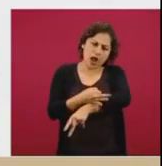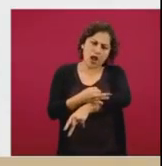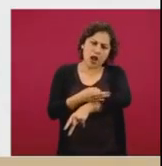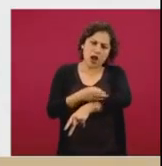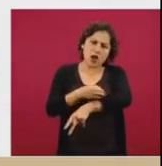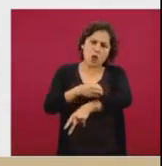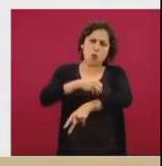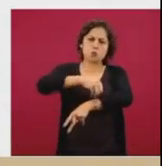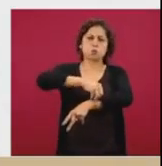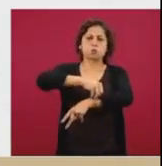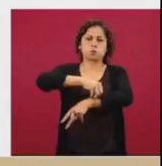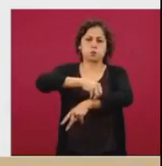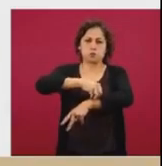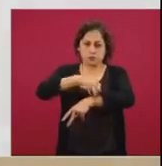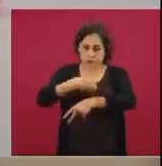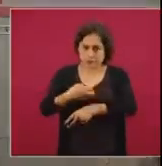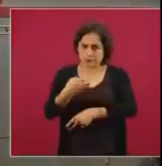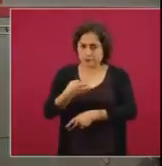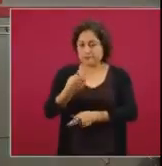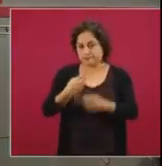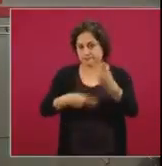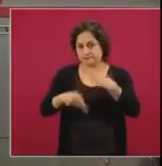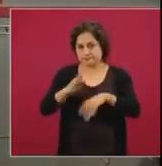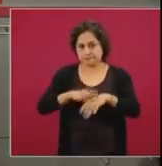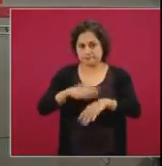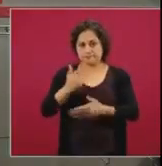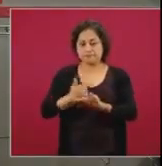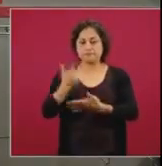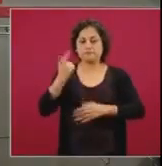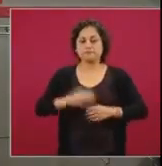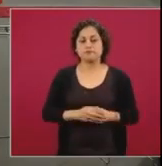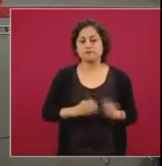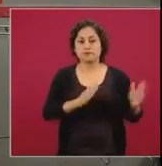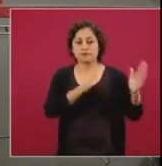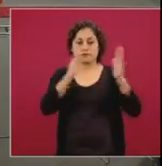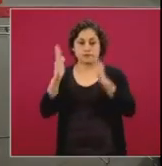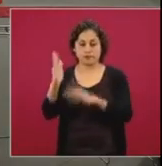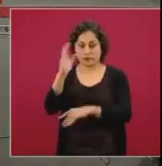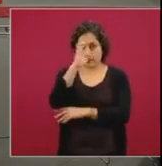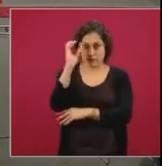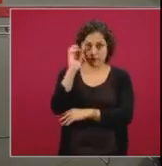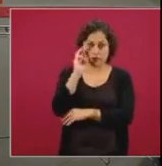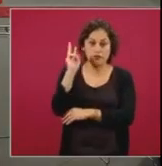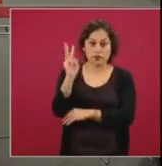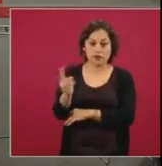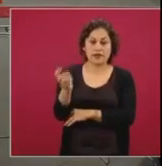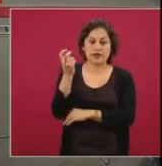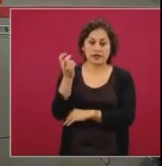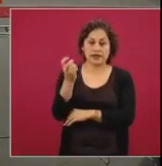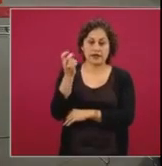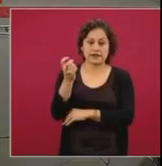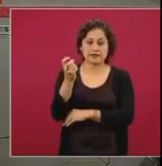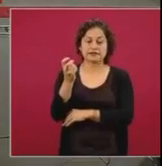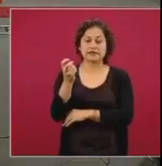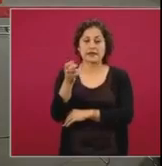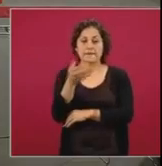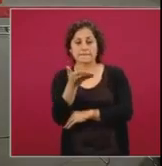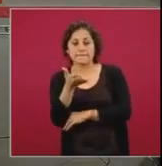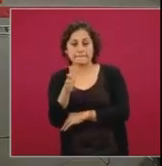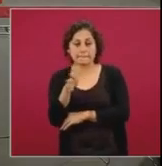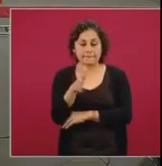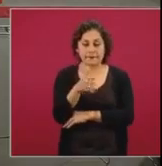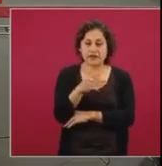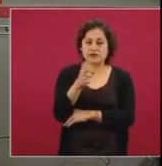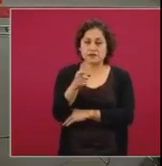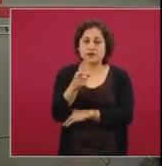con las características que les comentaba. El indeterminado, que está en ese límite entre